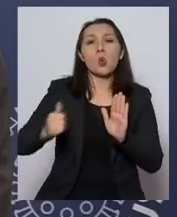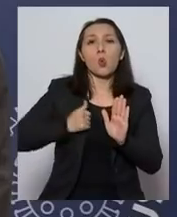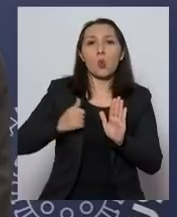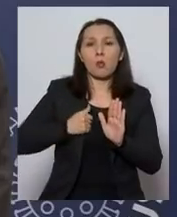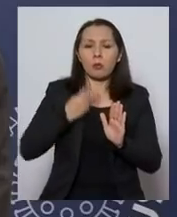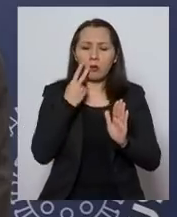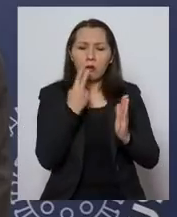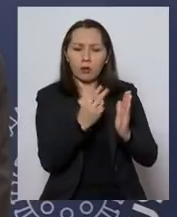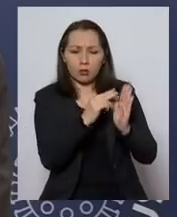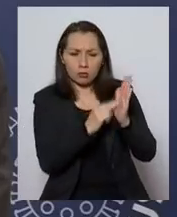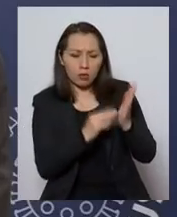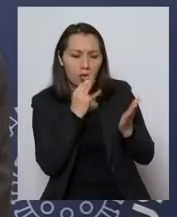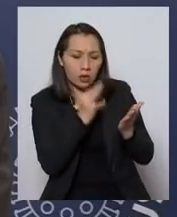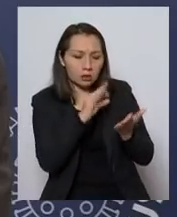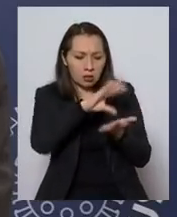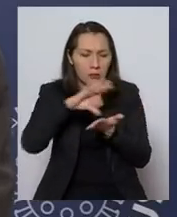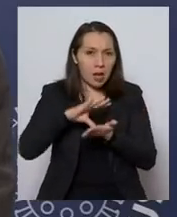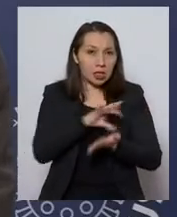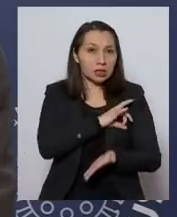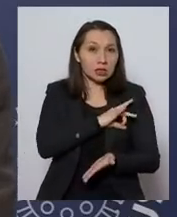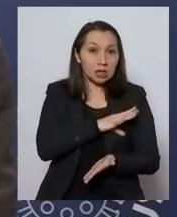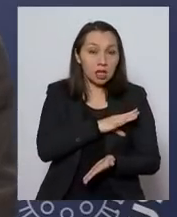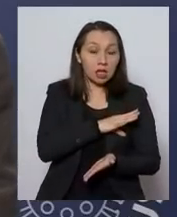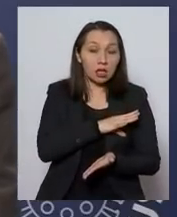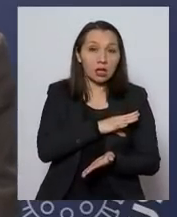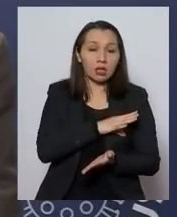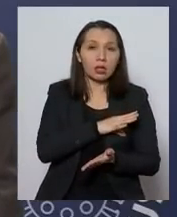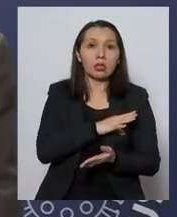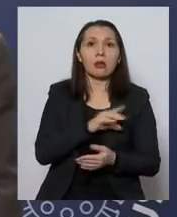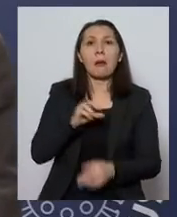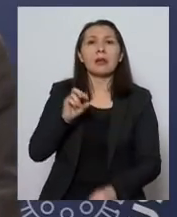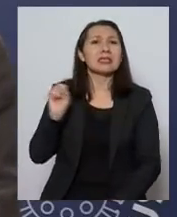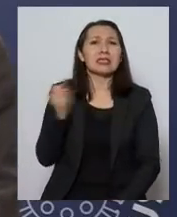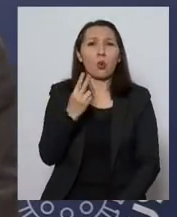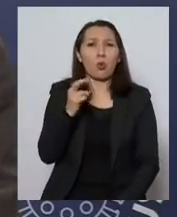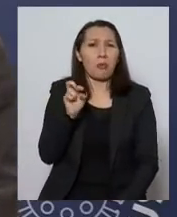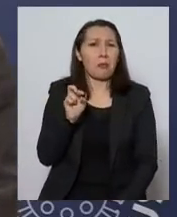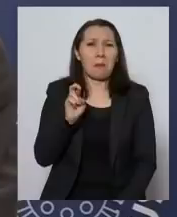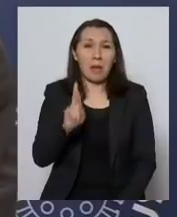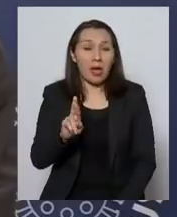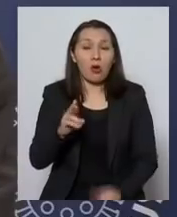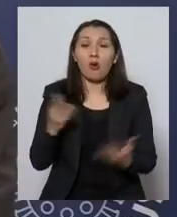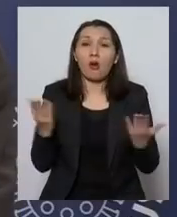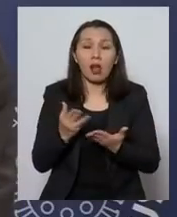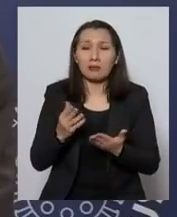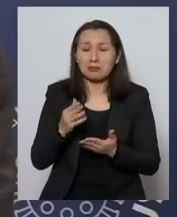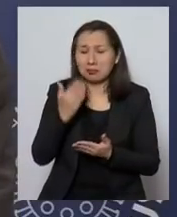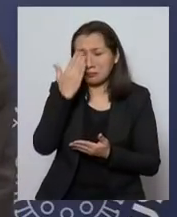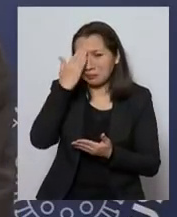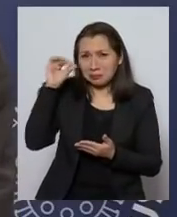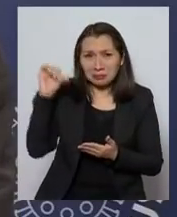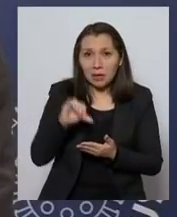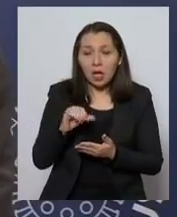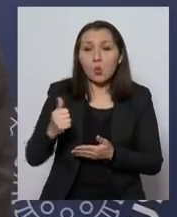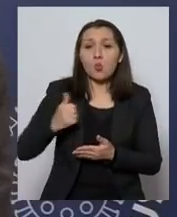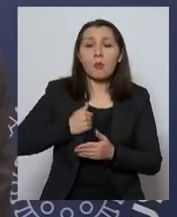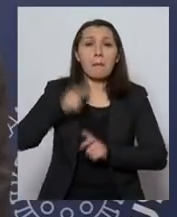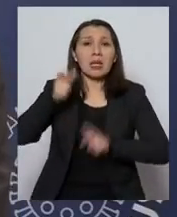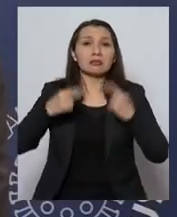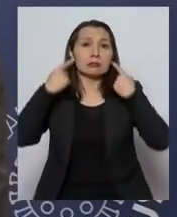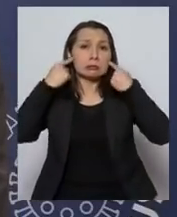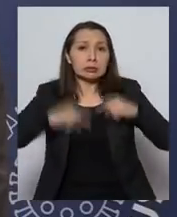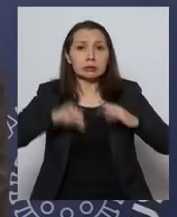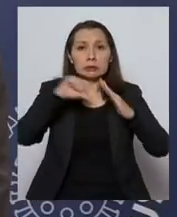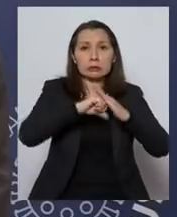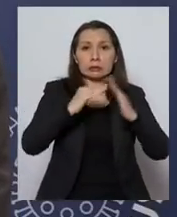cumplimiento tiene entre los países, en realidad es el segundo peor, entre el del cumplimiento de las medidas de aislamiento,